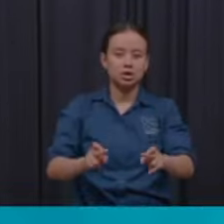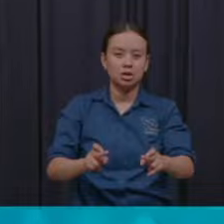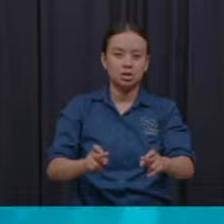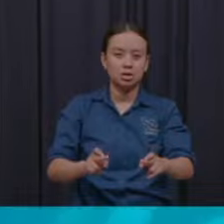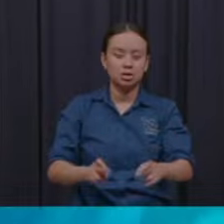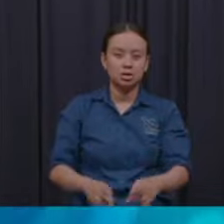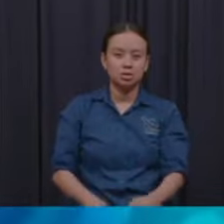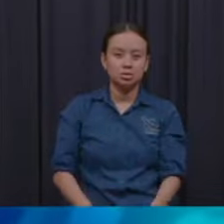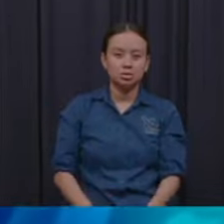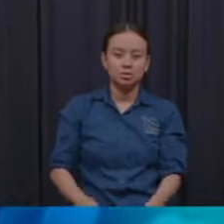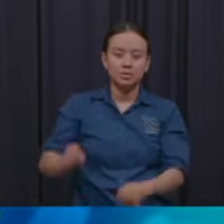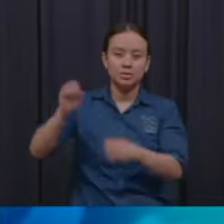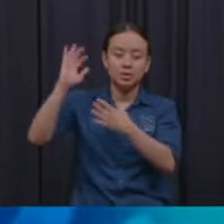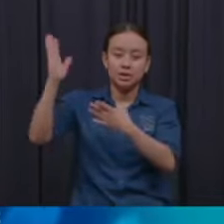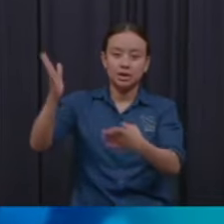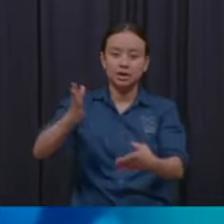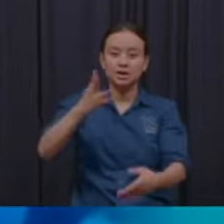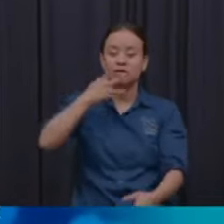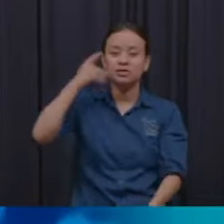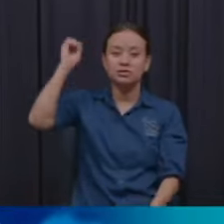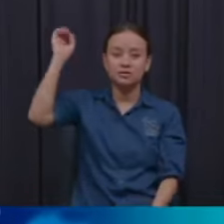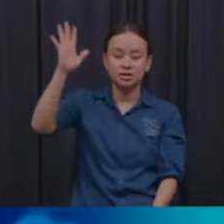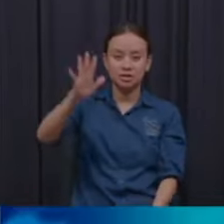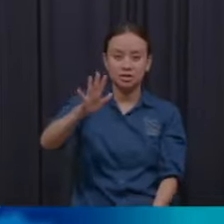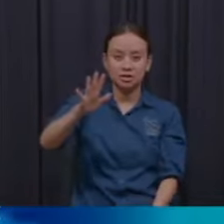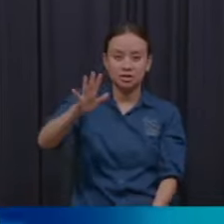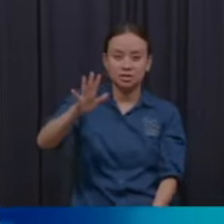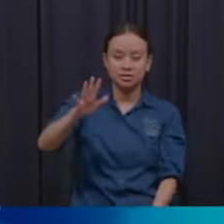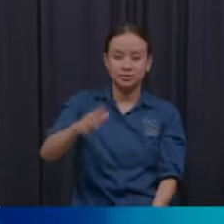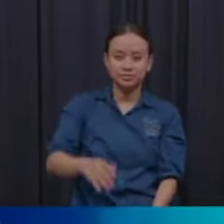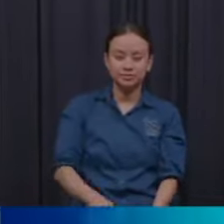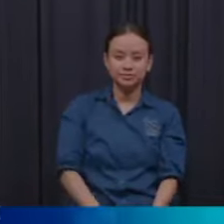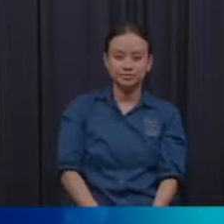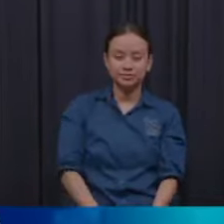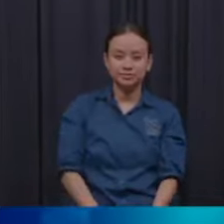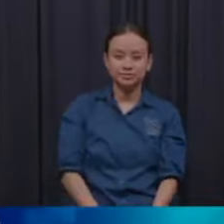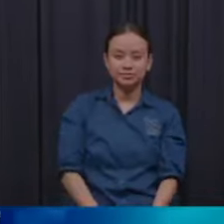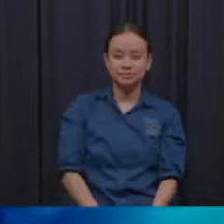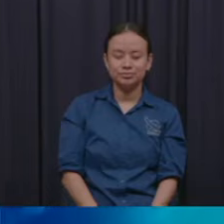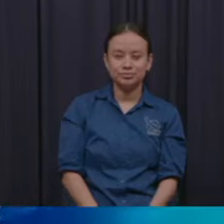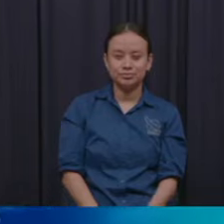personas. Dios les bendiga, bienvenidos.